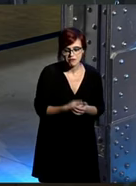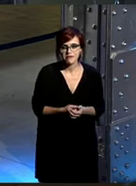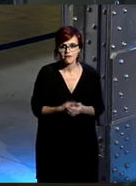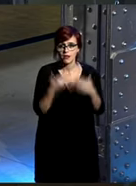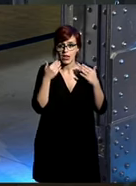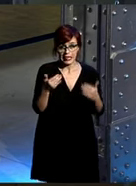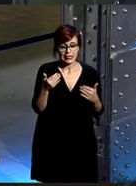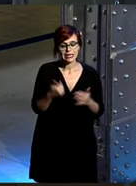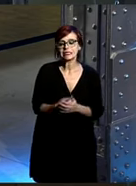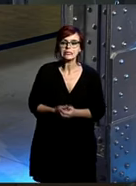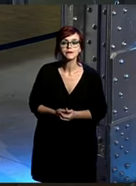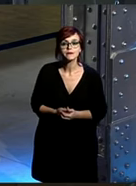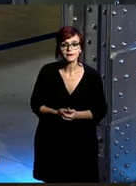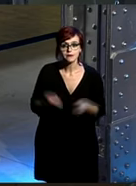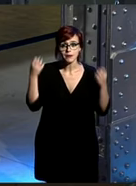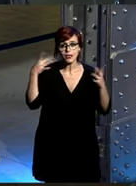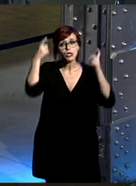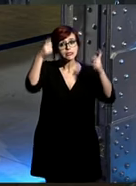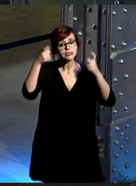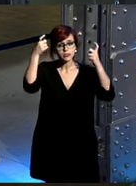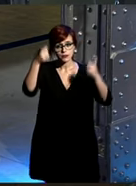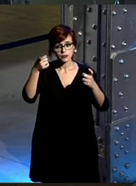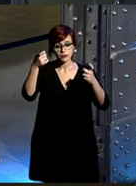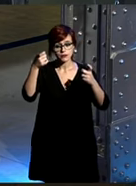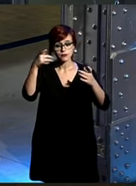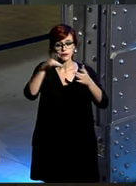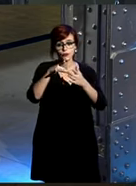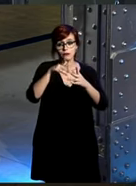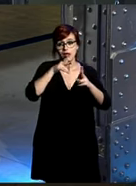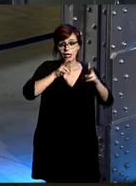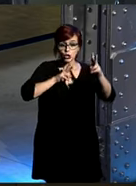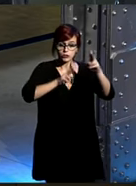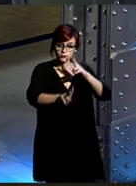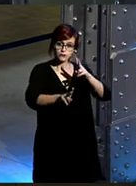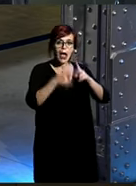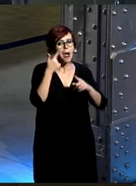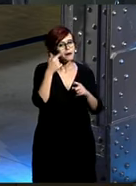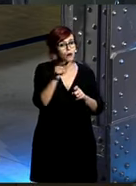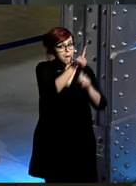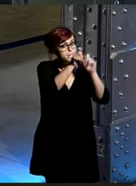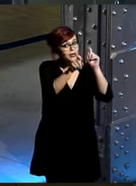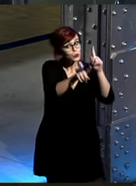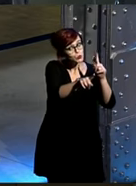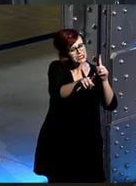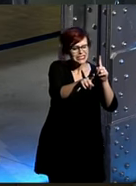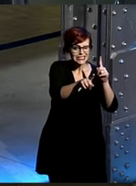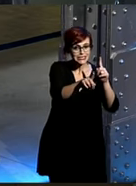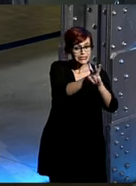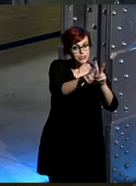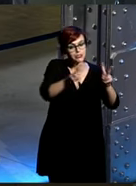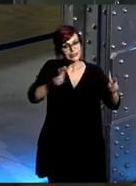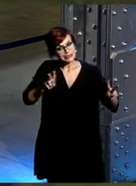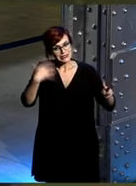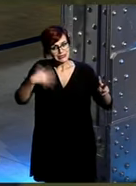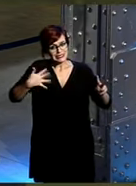gracias. Y bueno, voy a tratar de contestar con una pregunta. No, voy a tratar de